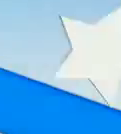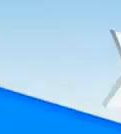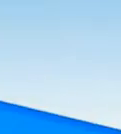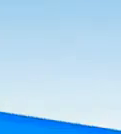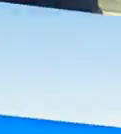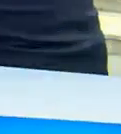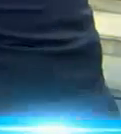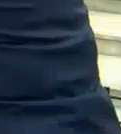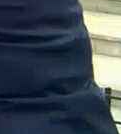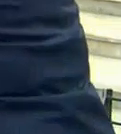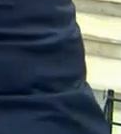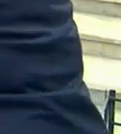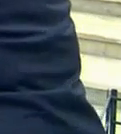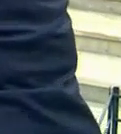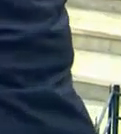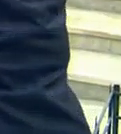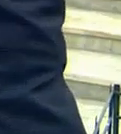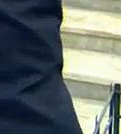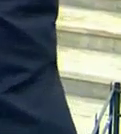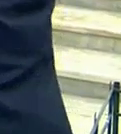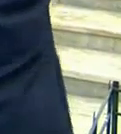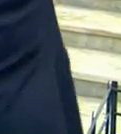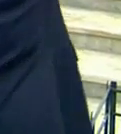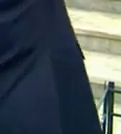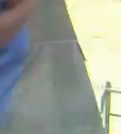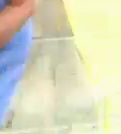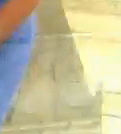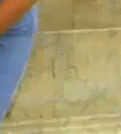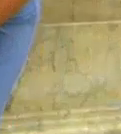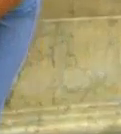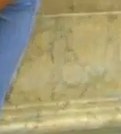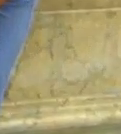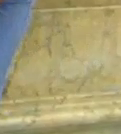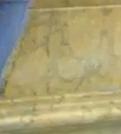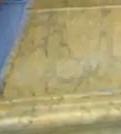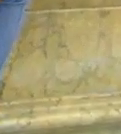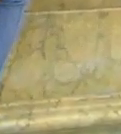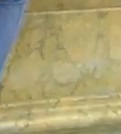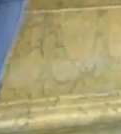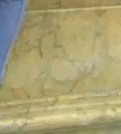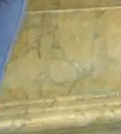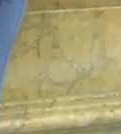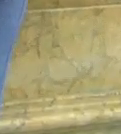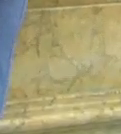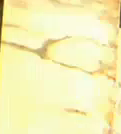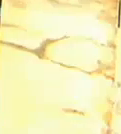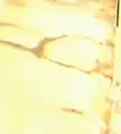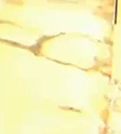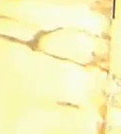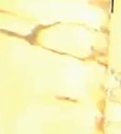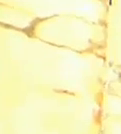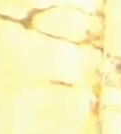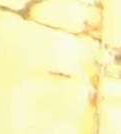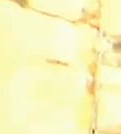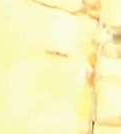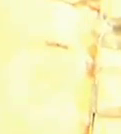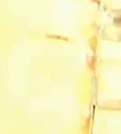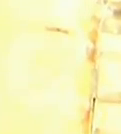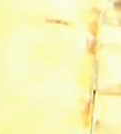Y a tus rubias y morenas que enloquecen de pasión. les palpita